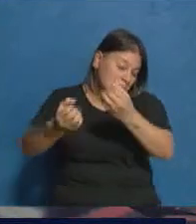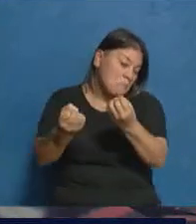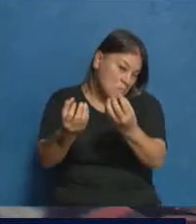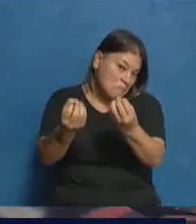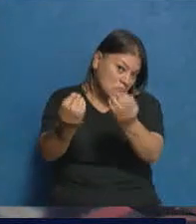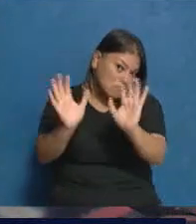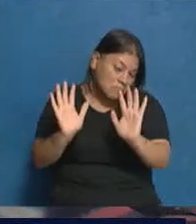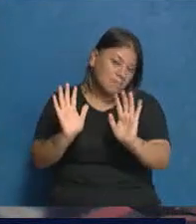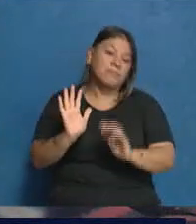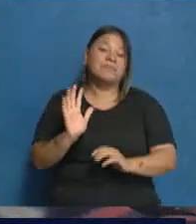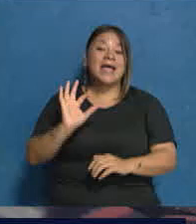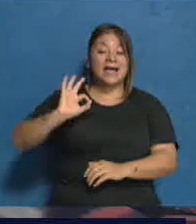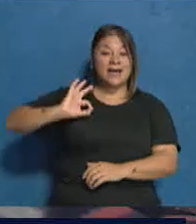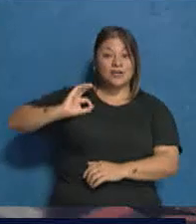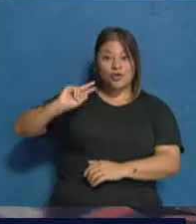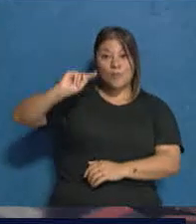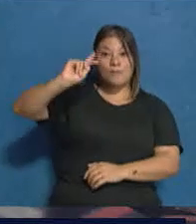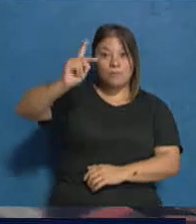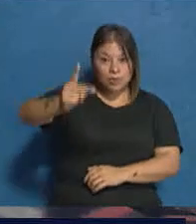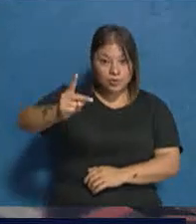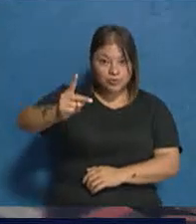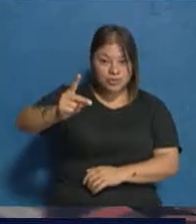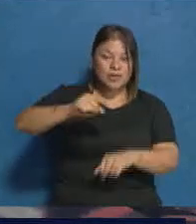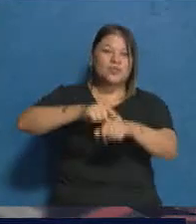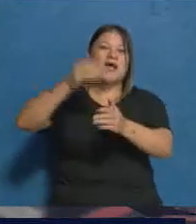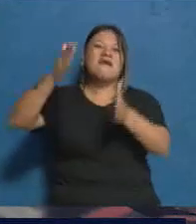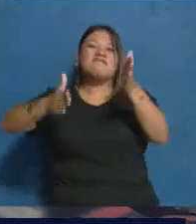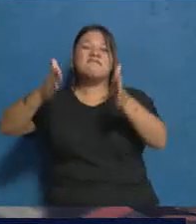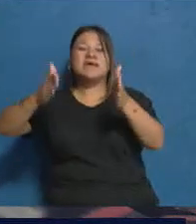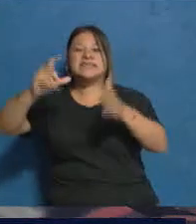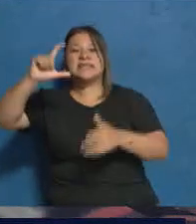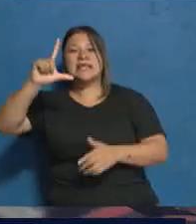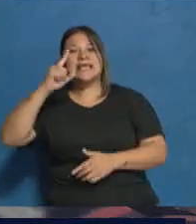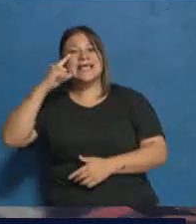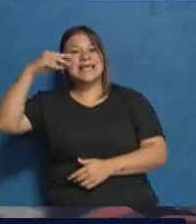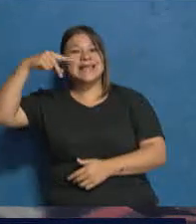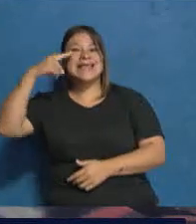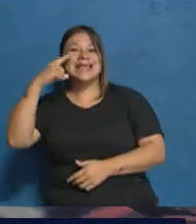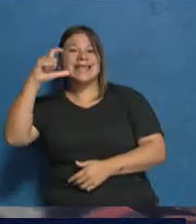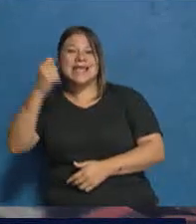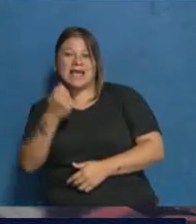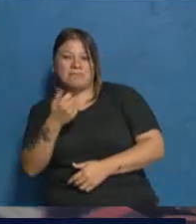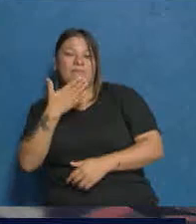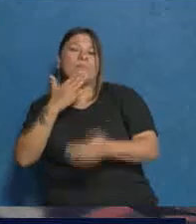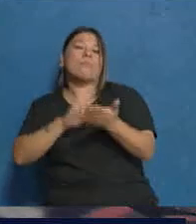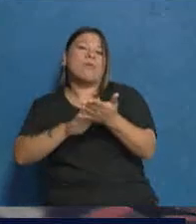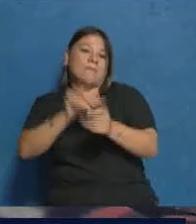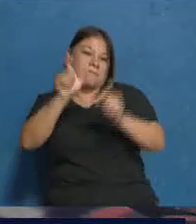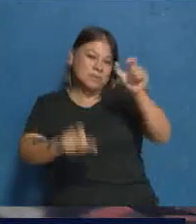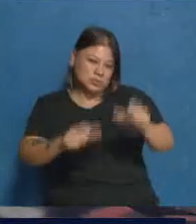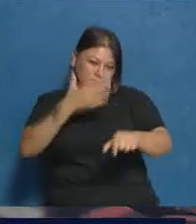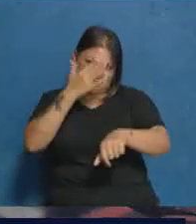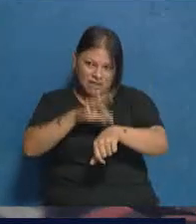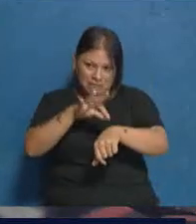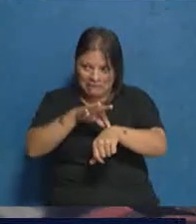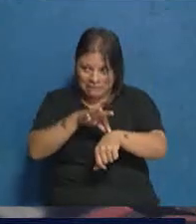tienen previsto hacerlo, el año próximo van a estar en una fase clínica. Uh-huh. Entonces, bueno, los tiempos, si bien son